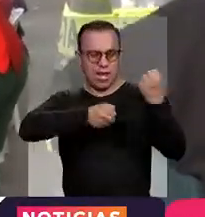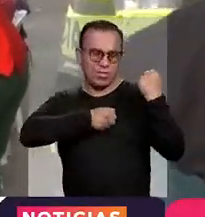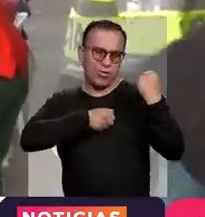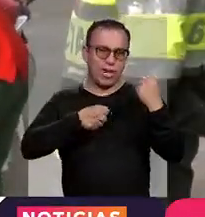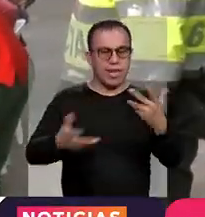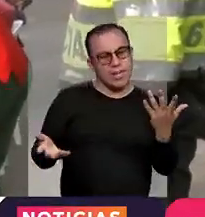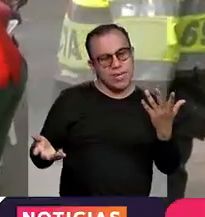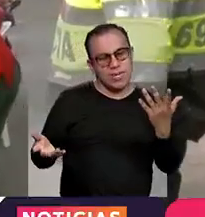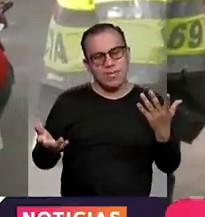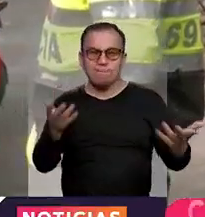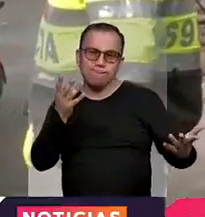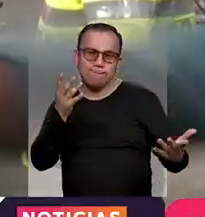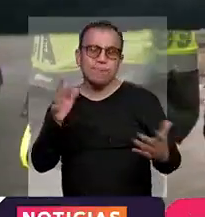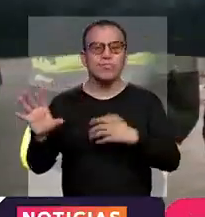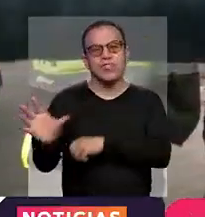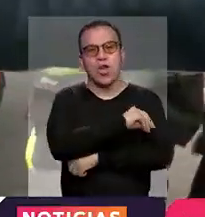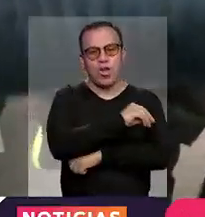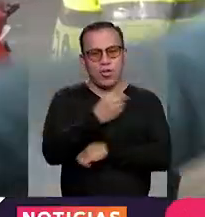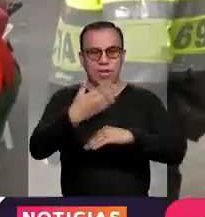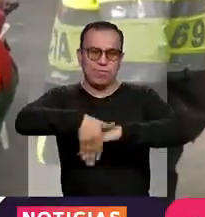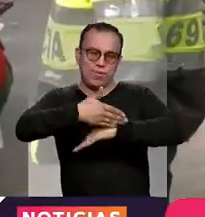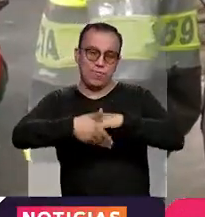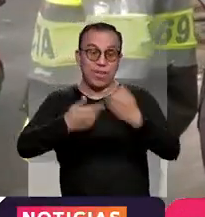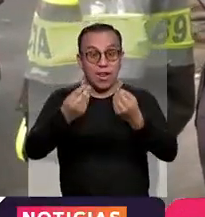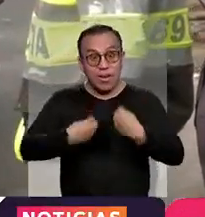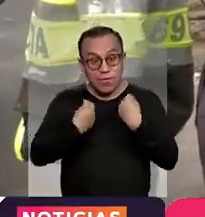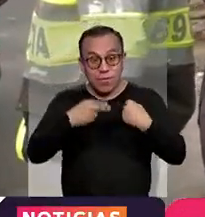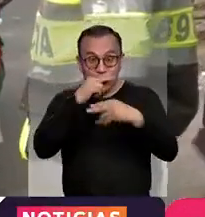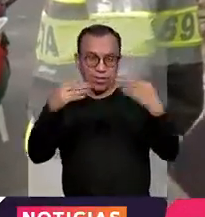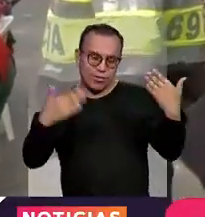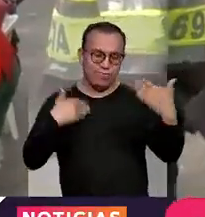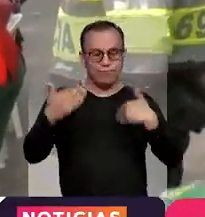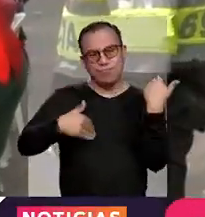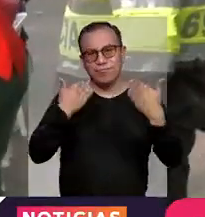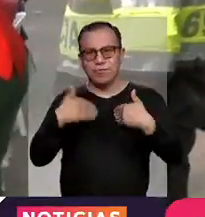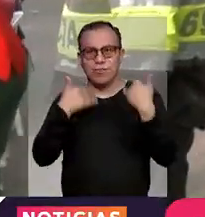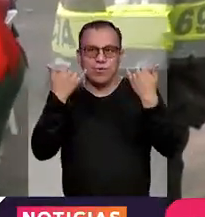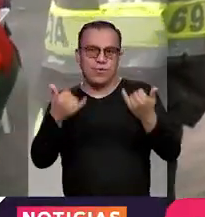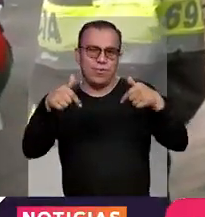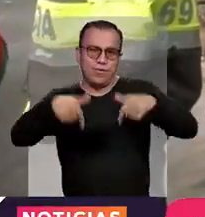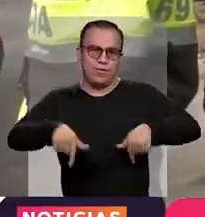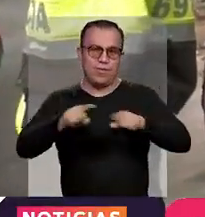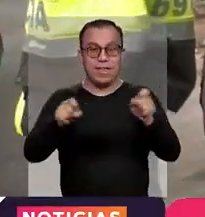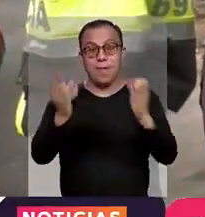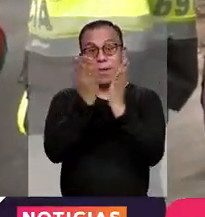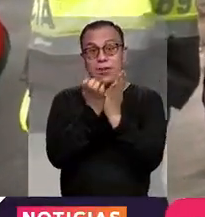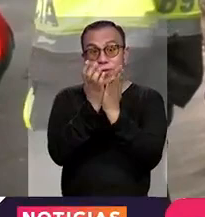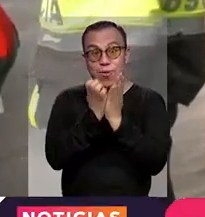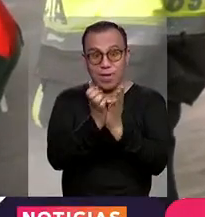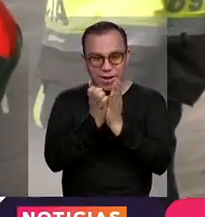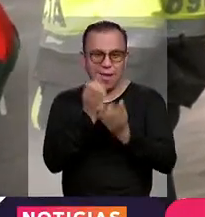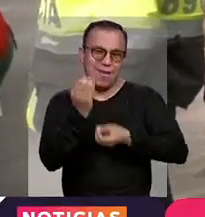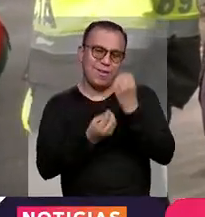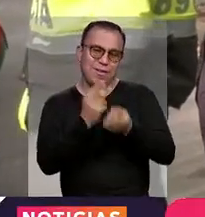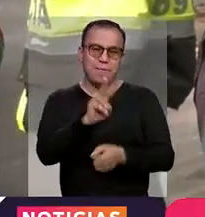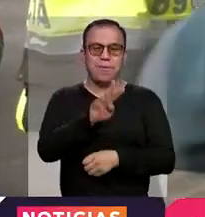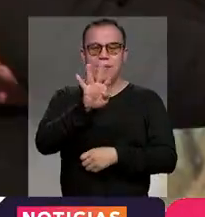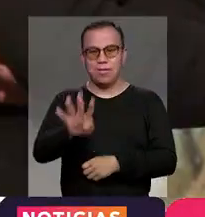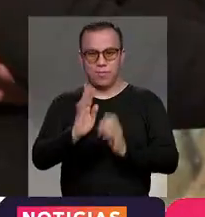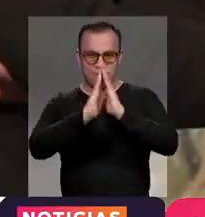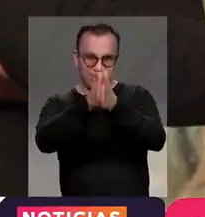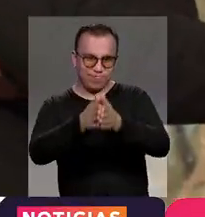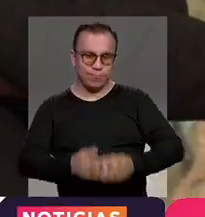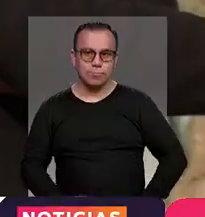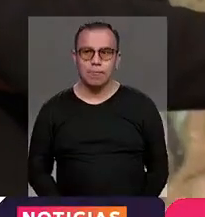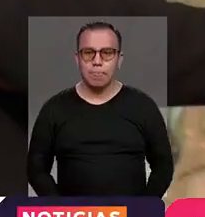Y saludos a todos los habitantes de la calle, a los niños que estamos celebrando ahorita estos avances de las novenas de aguinaldos para el 24 de diciembre.